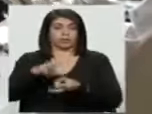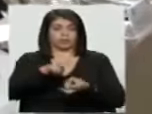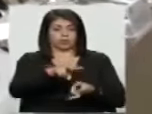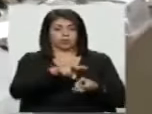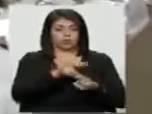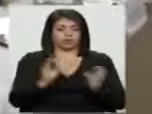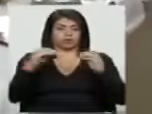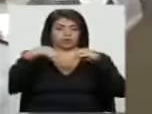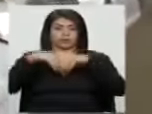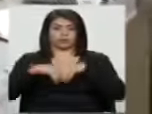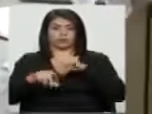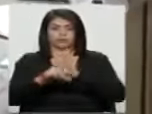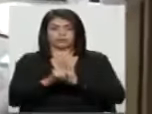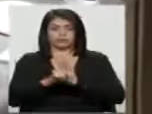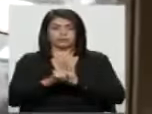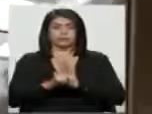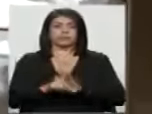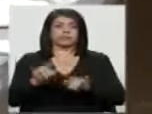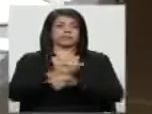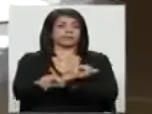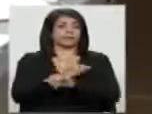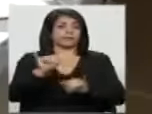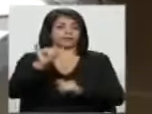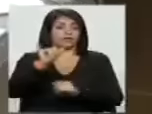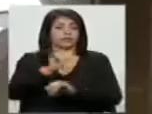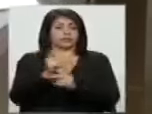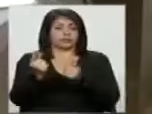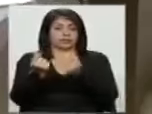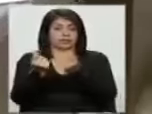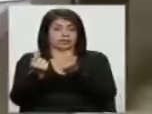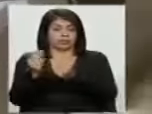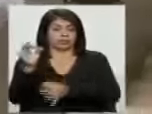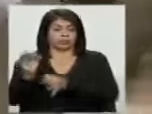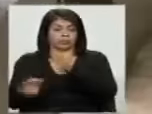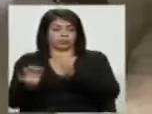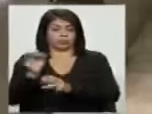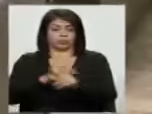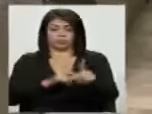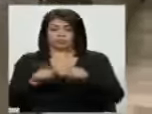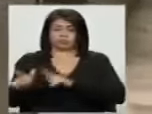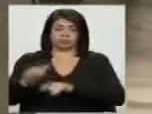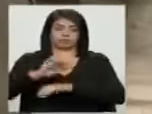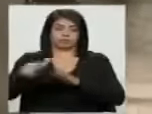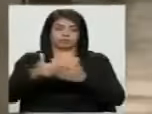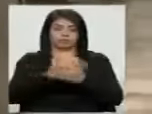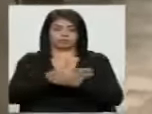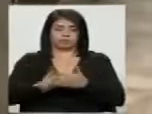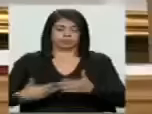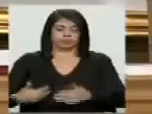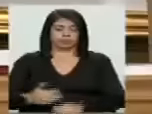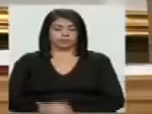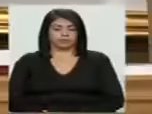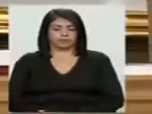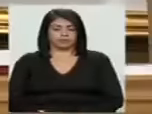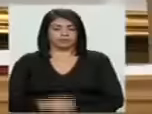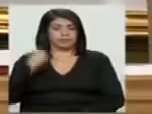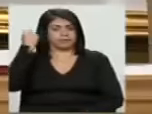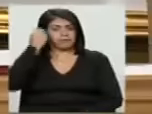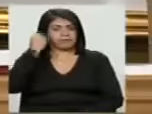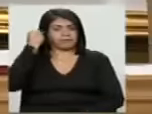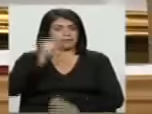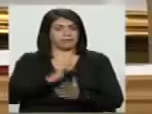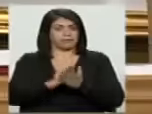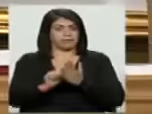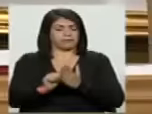de conformidad con esta ley, una vez agotados los recursos judiciales disponibles. Es todo, presidente. En consideración